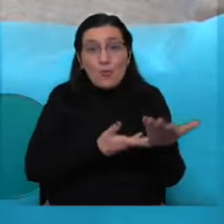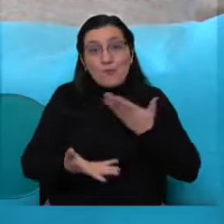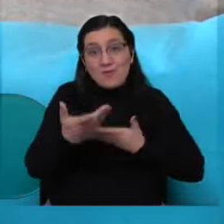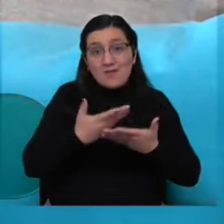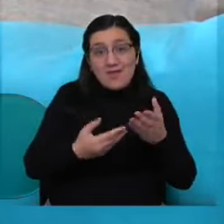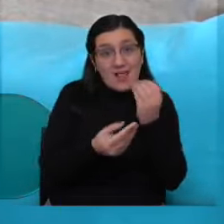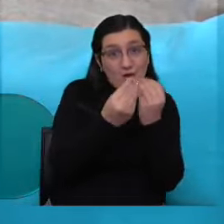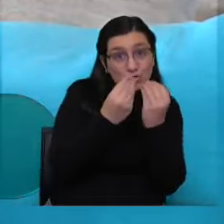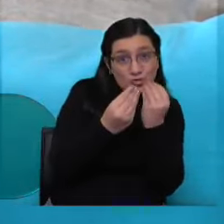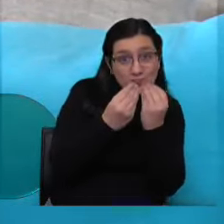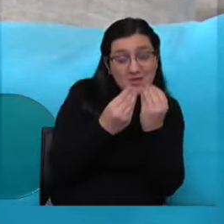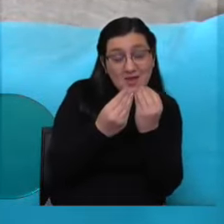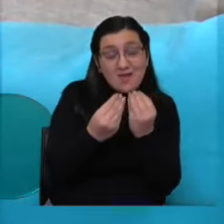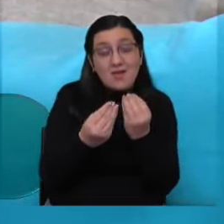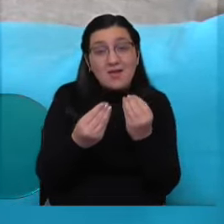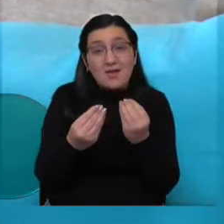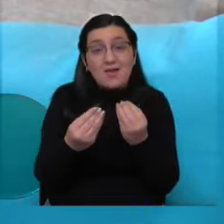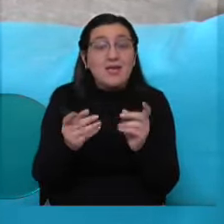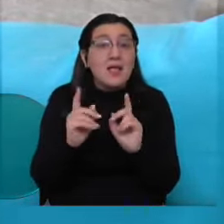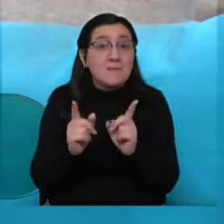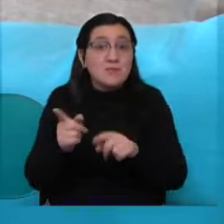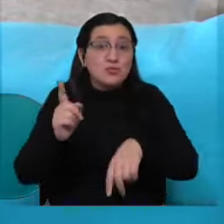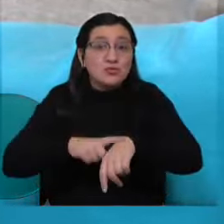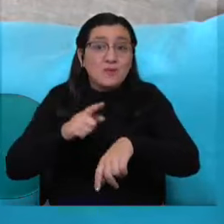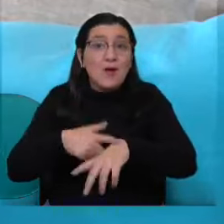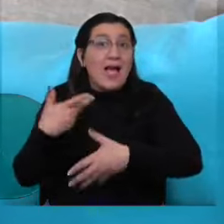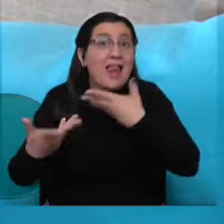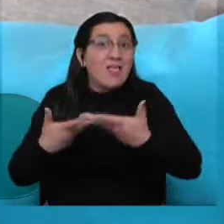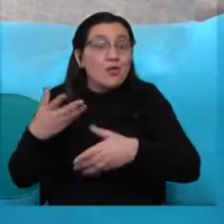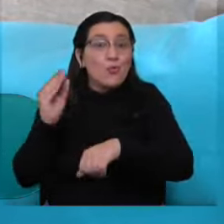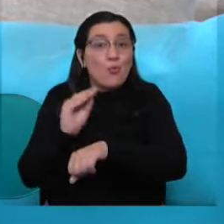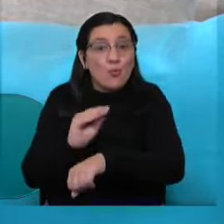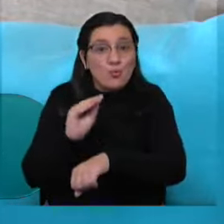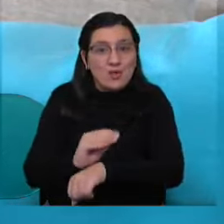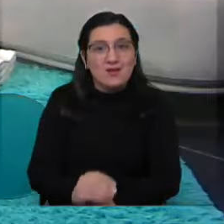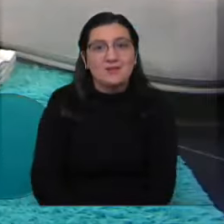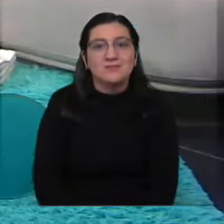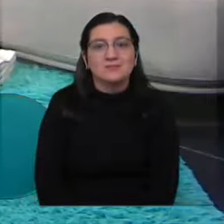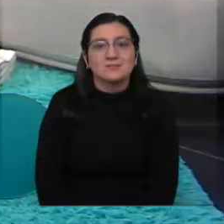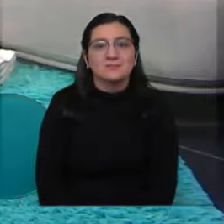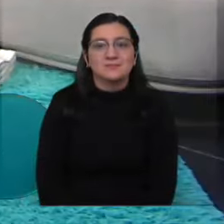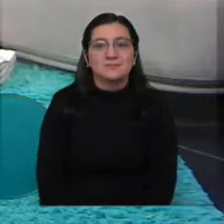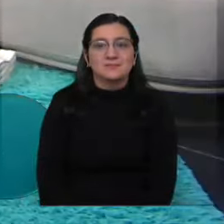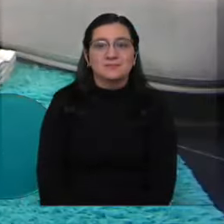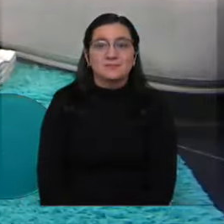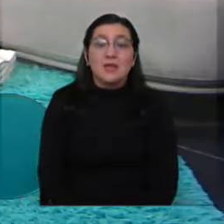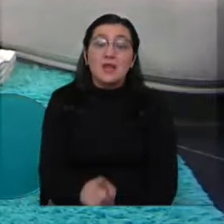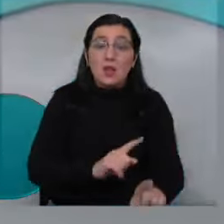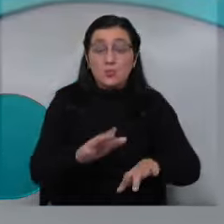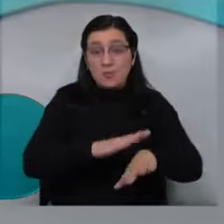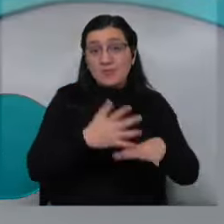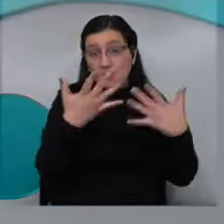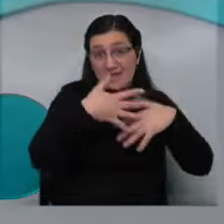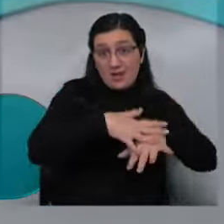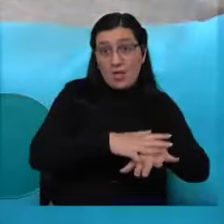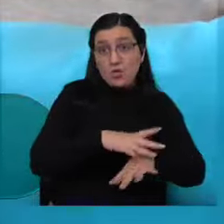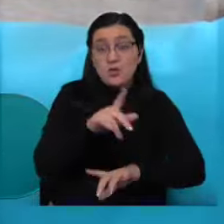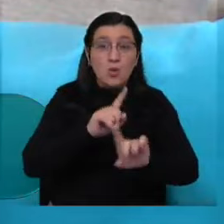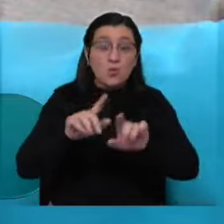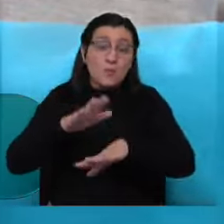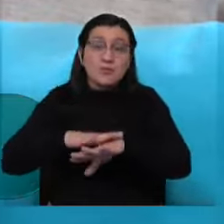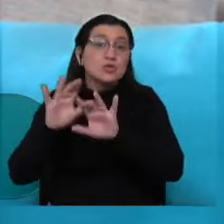con la gastronomía en simultáneo En algunos momentos y en otros momentos exclusivamente eh la cultura y el arte o la